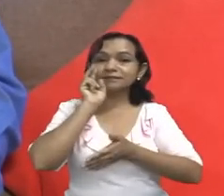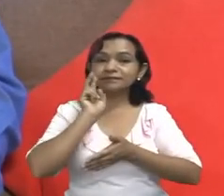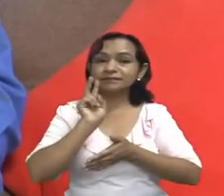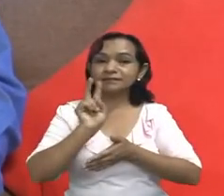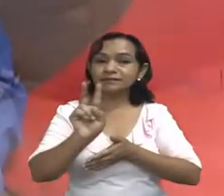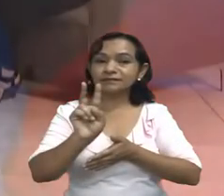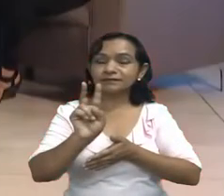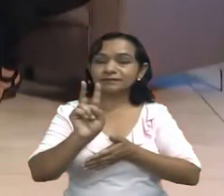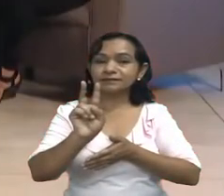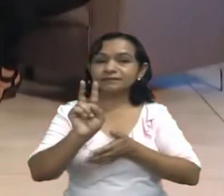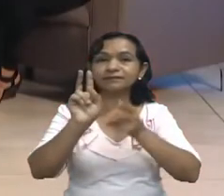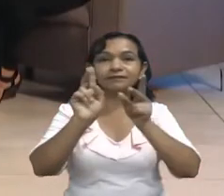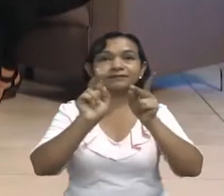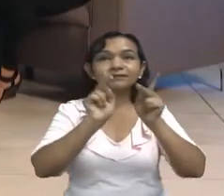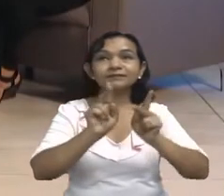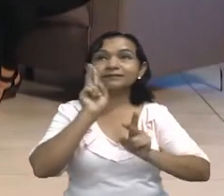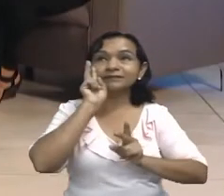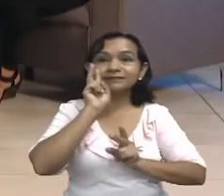que no ve la gente